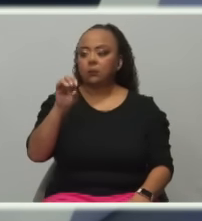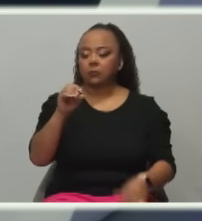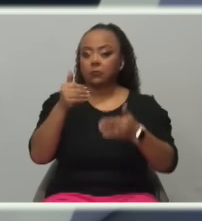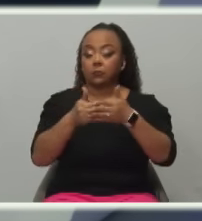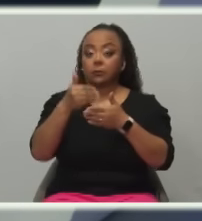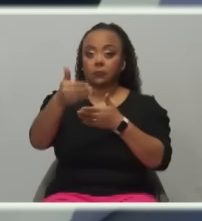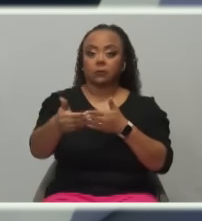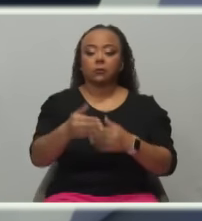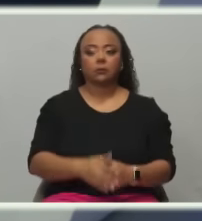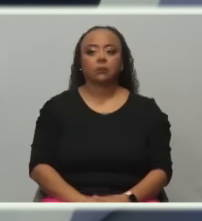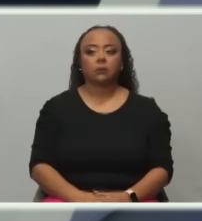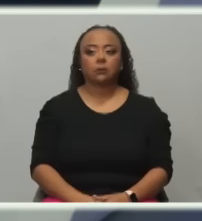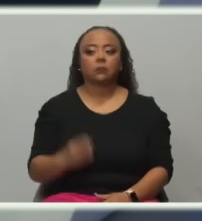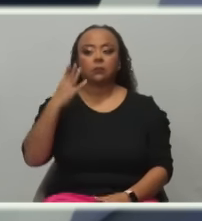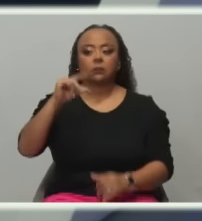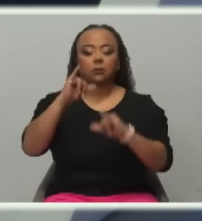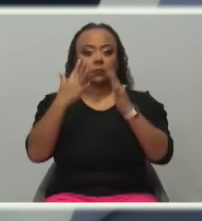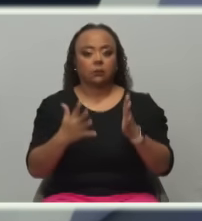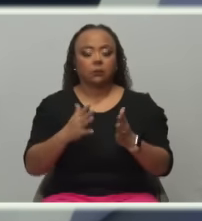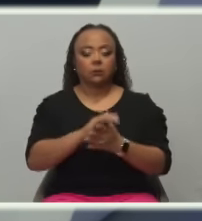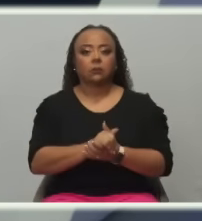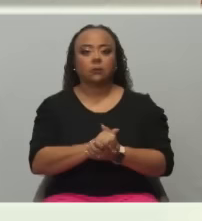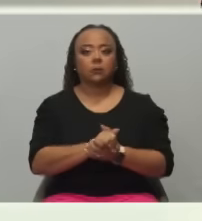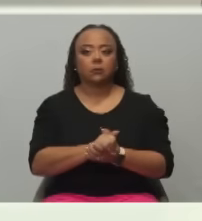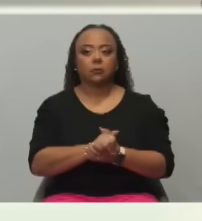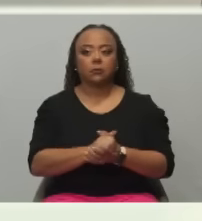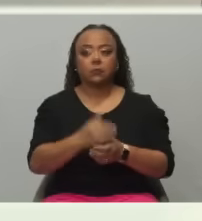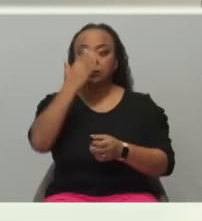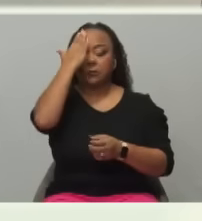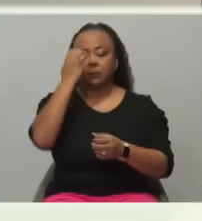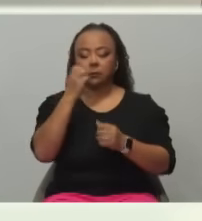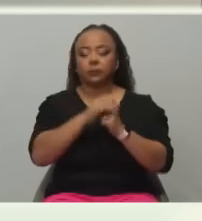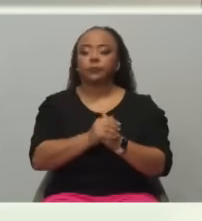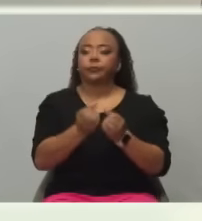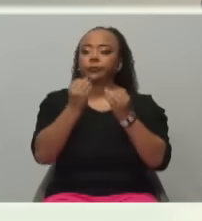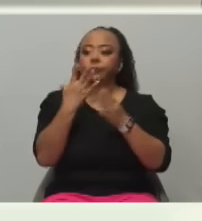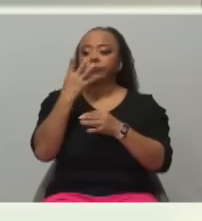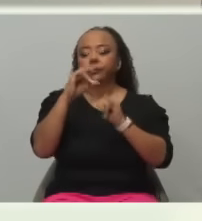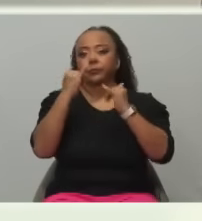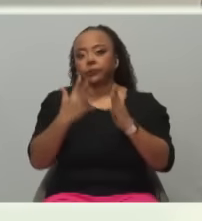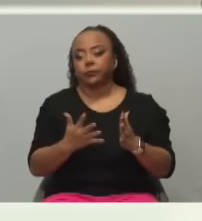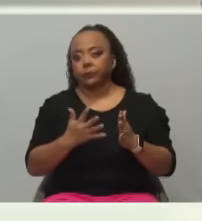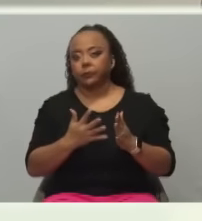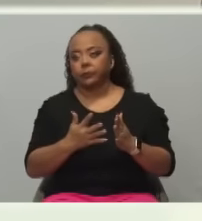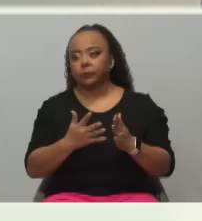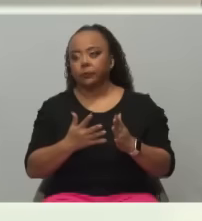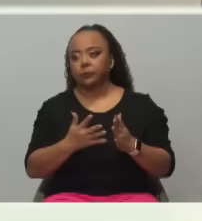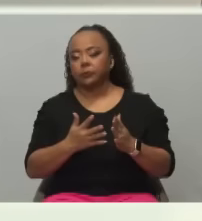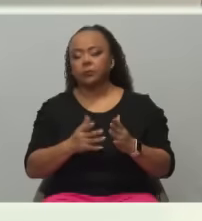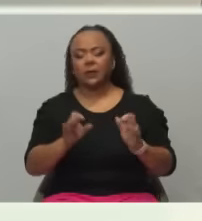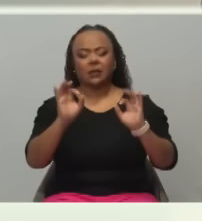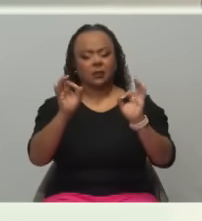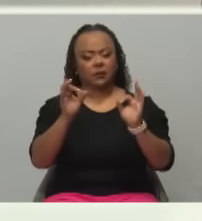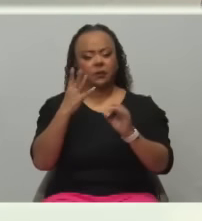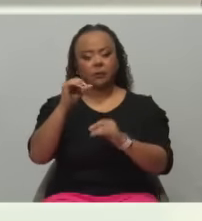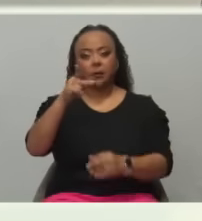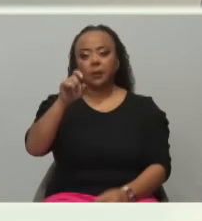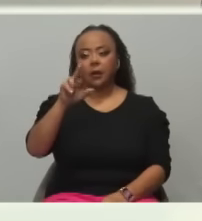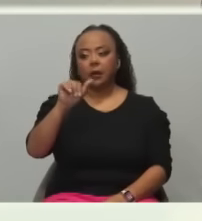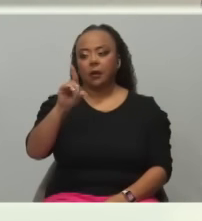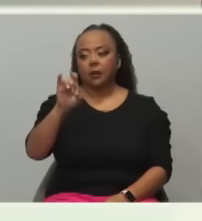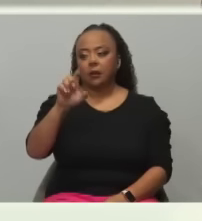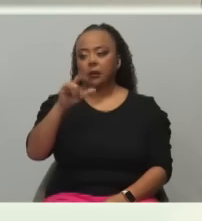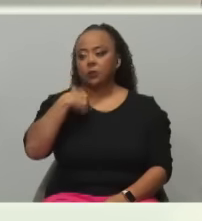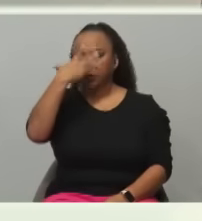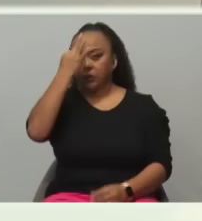después la salida de los jugadores porque se supedita mucho en que se fueron jugadores está bien Se fue parela que creo que es el